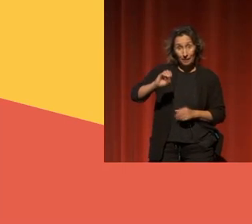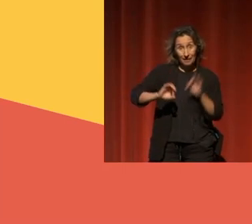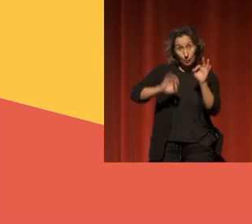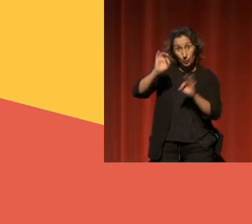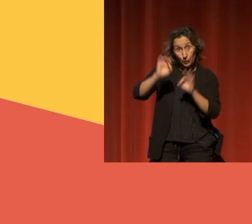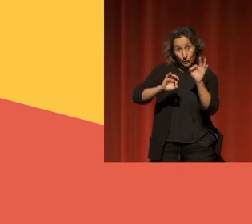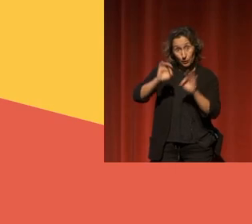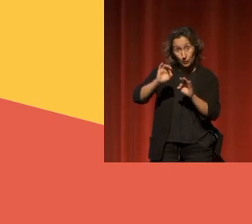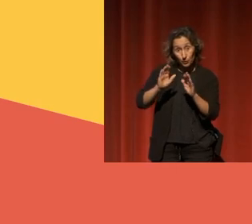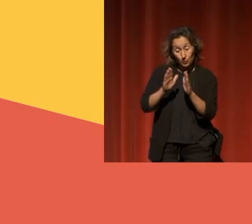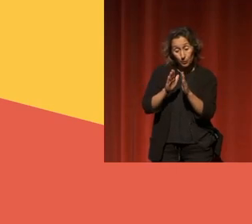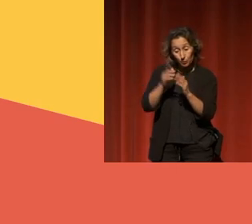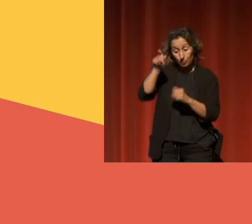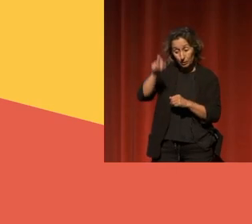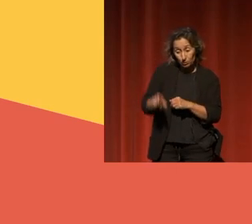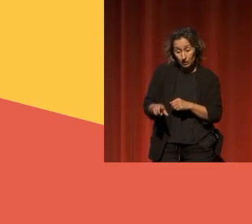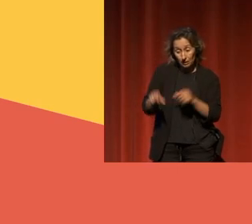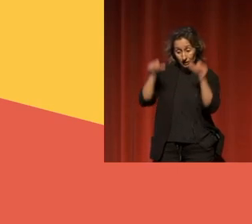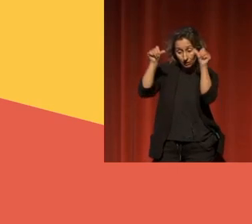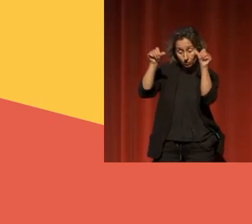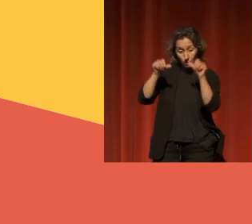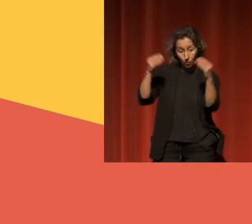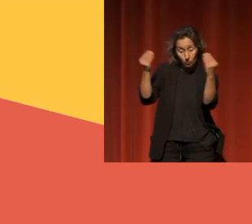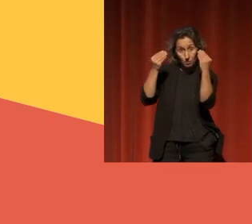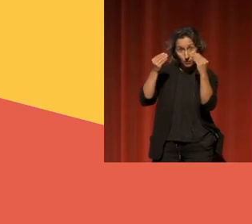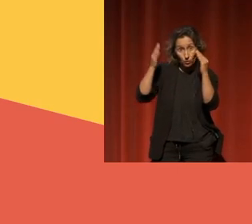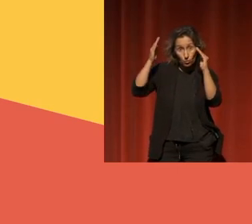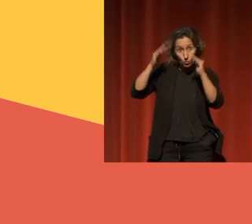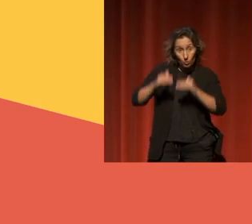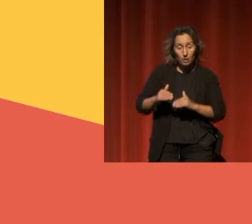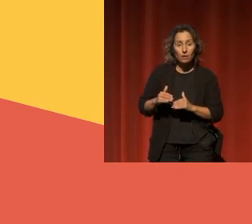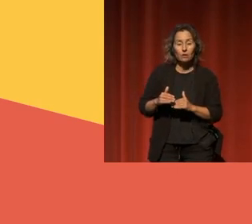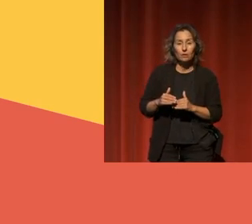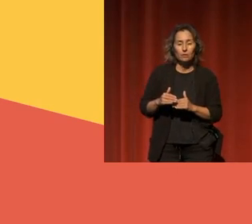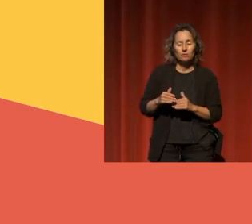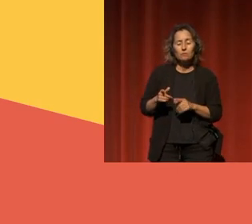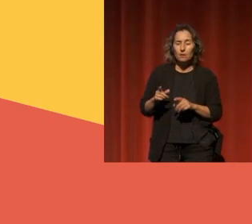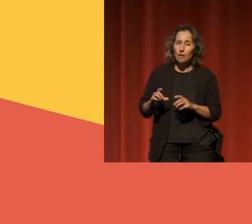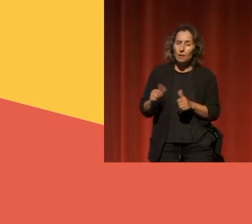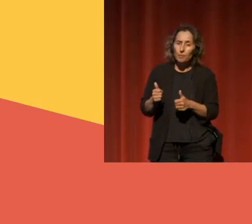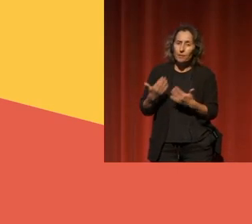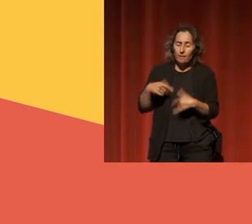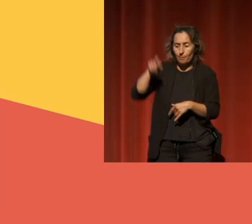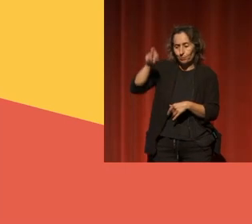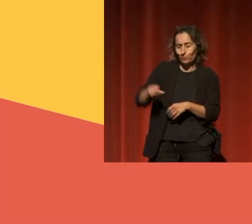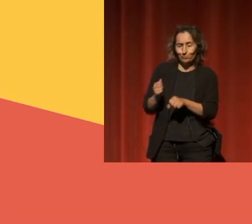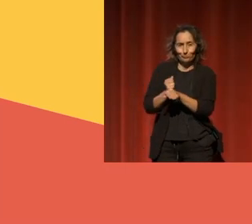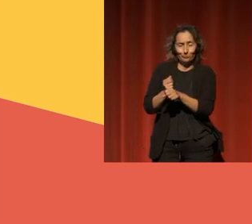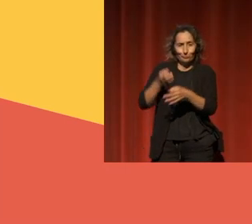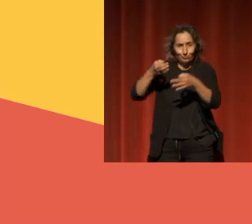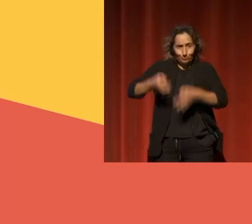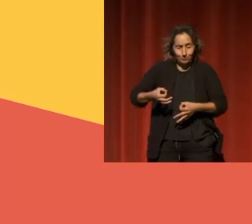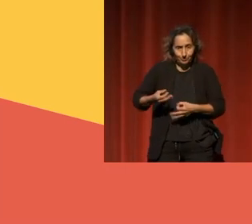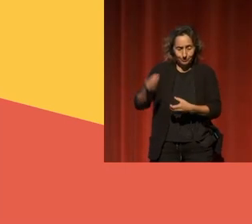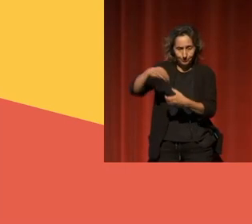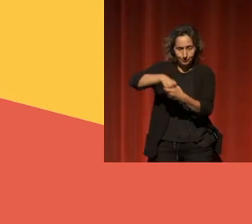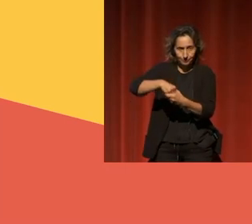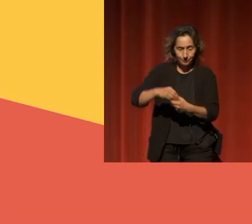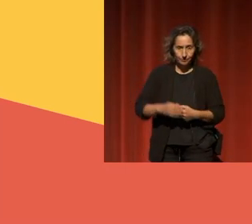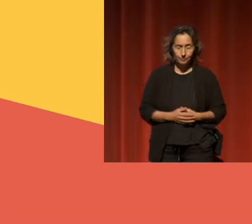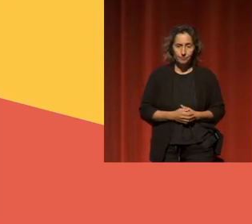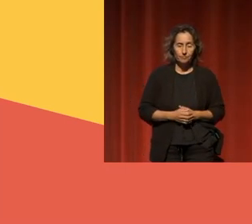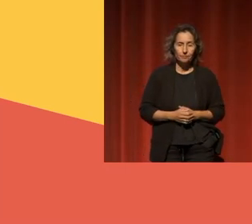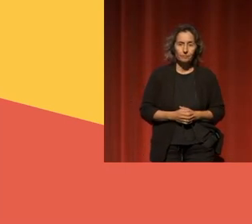no cuentan con un bibliotecario cualificado que que empiecen a contar con él también es necesario Buscar